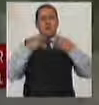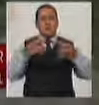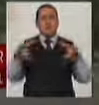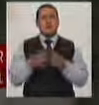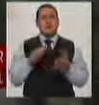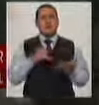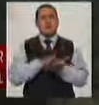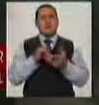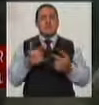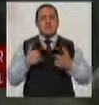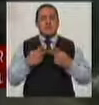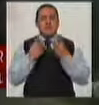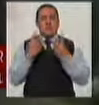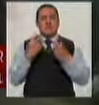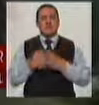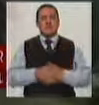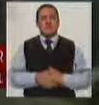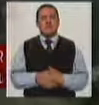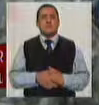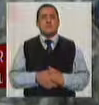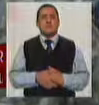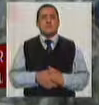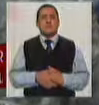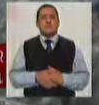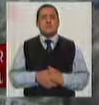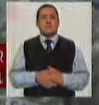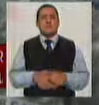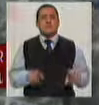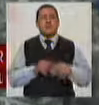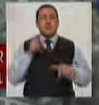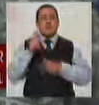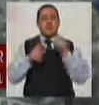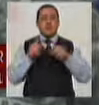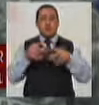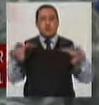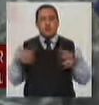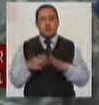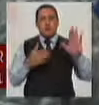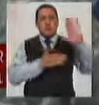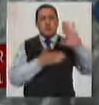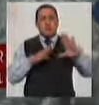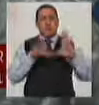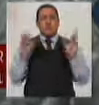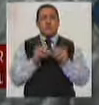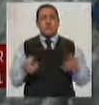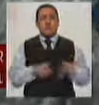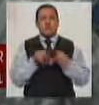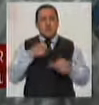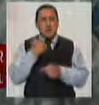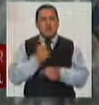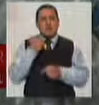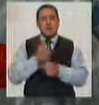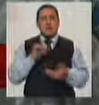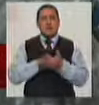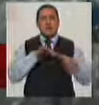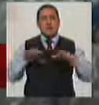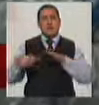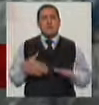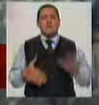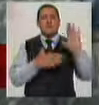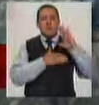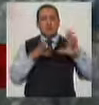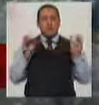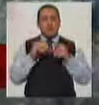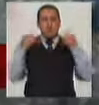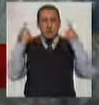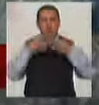en las que se encuentran el personal comprometido con la labor que tienen que hacer comprometido